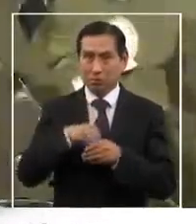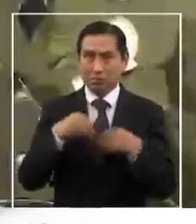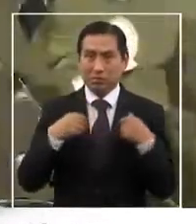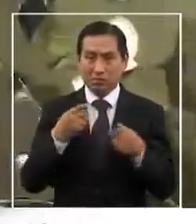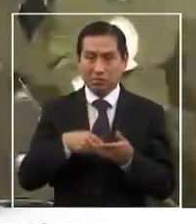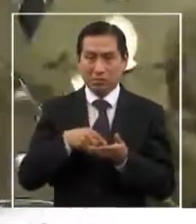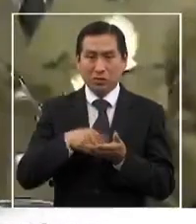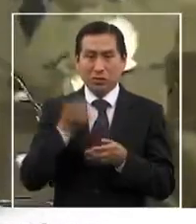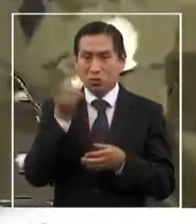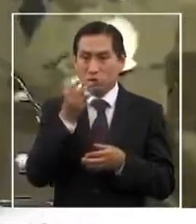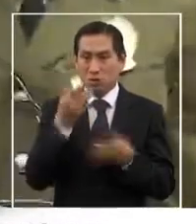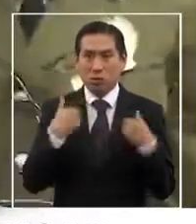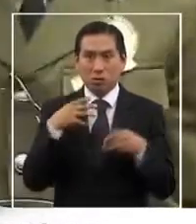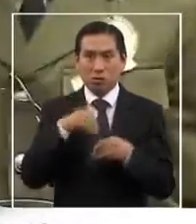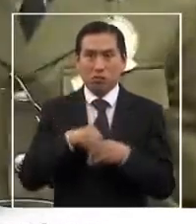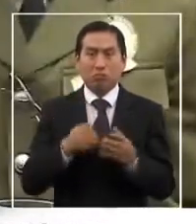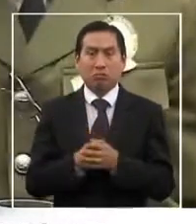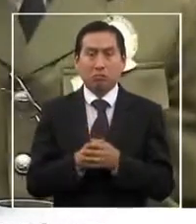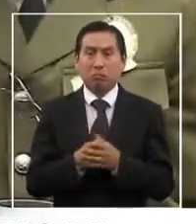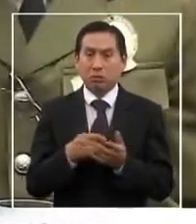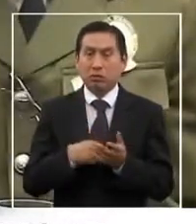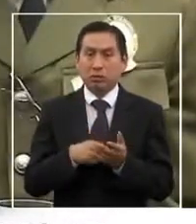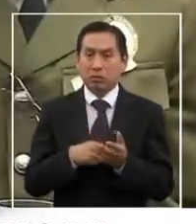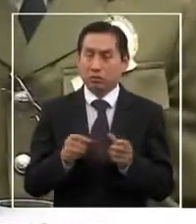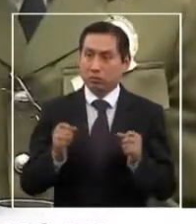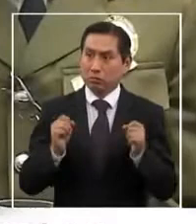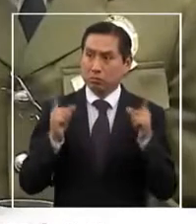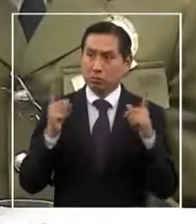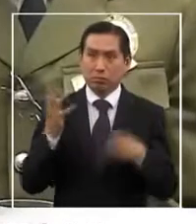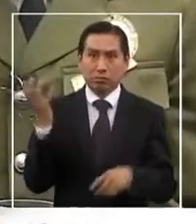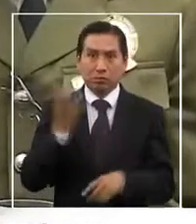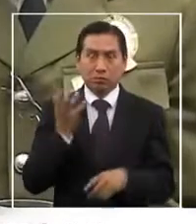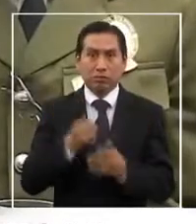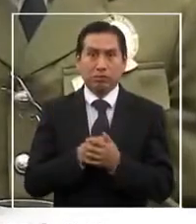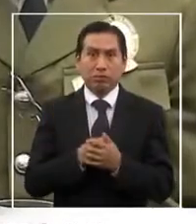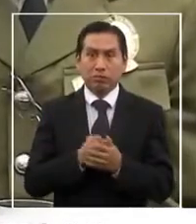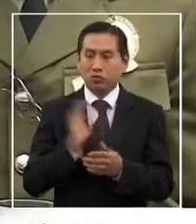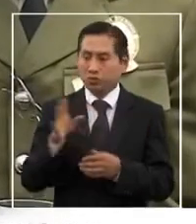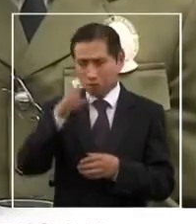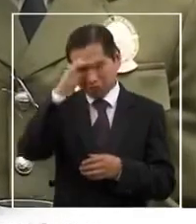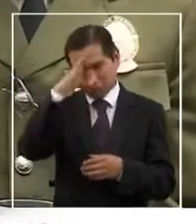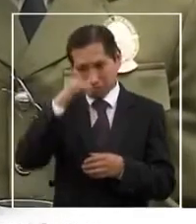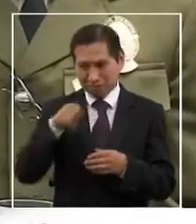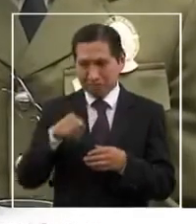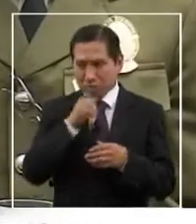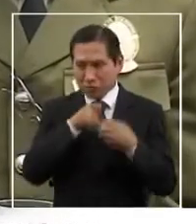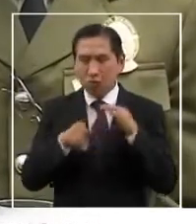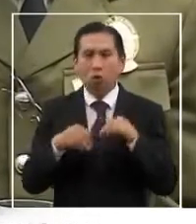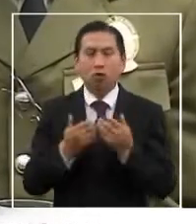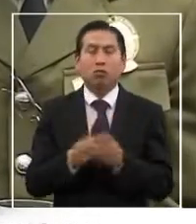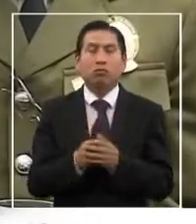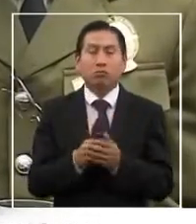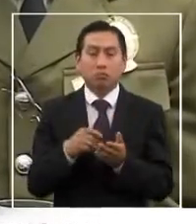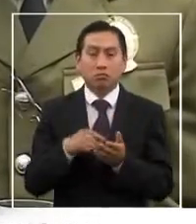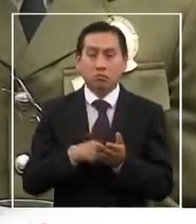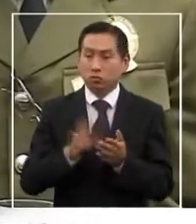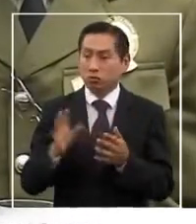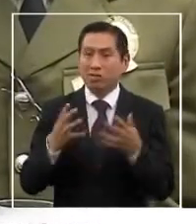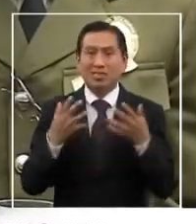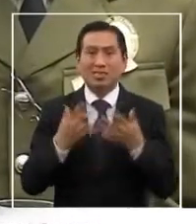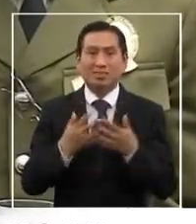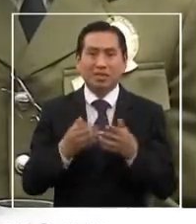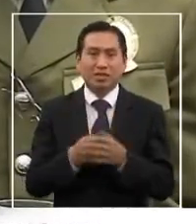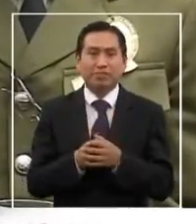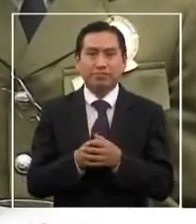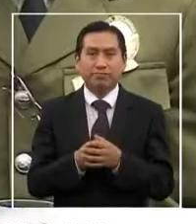metido una tonelada y media de droga. Es realmente terrible. ¿Cómo operaban estos señores? Operaban por una empresa